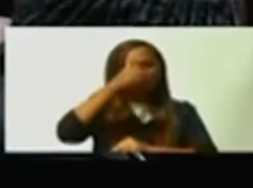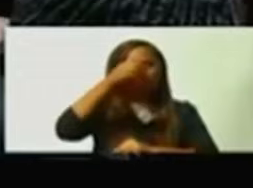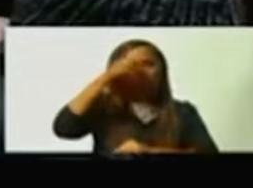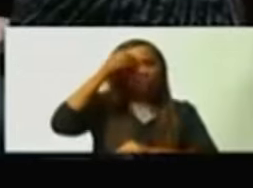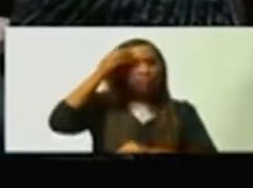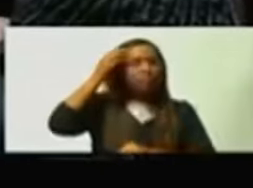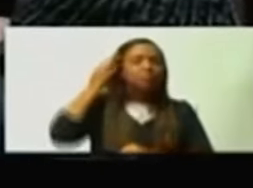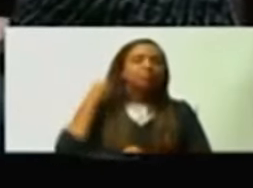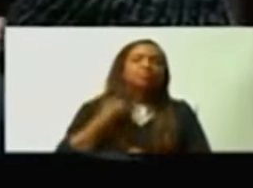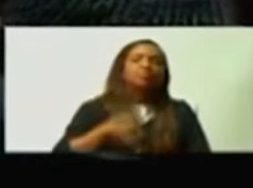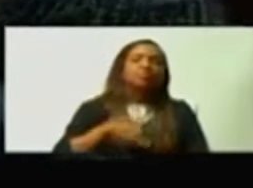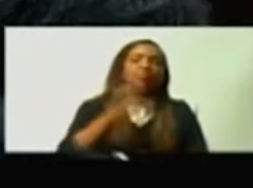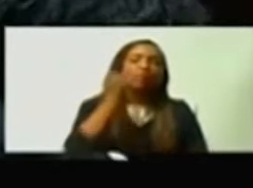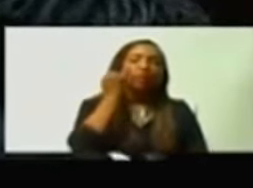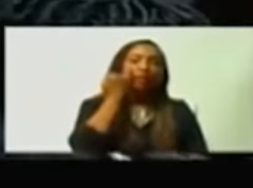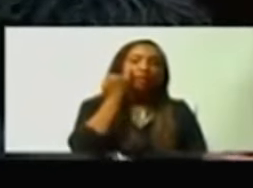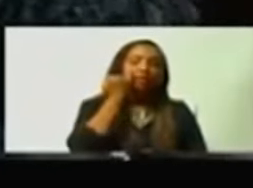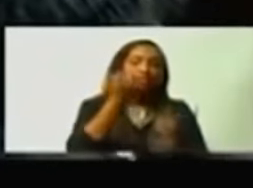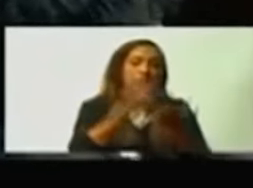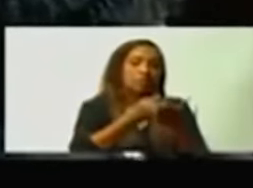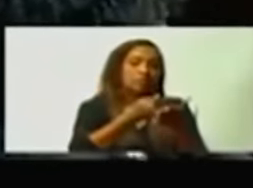jurídicamente elaboradas, diseñadas